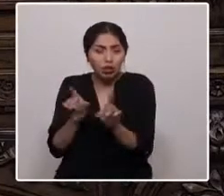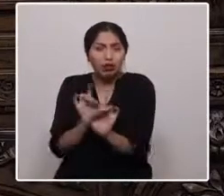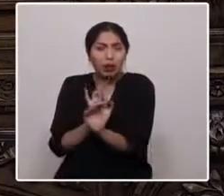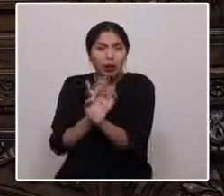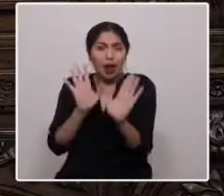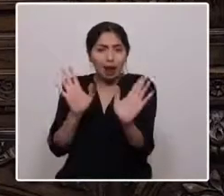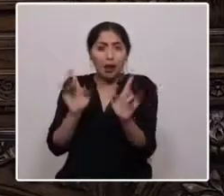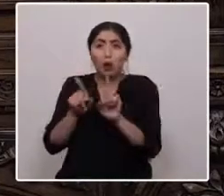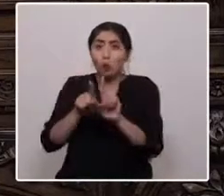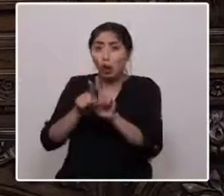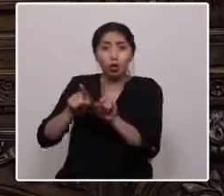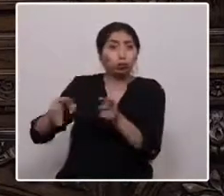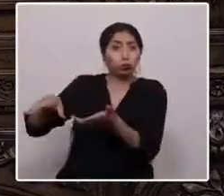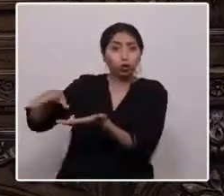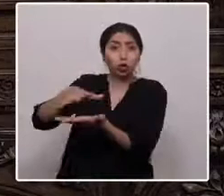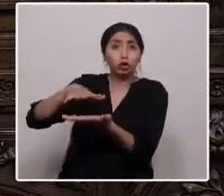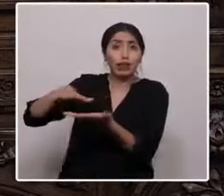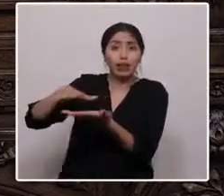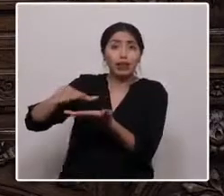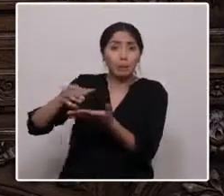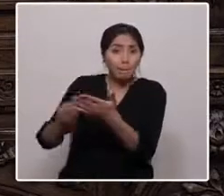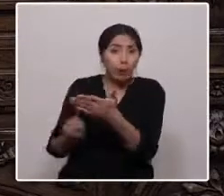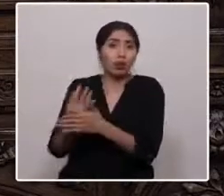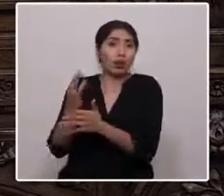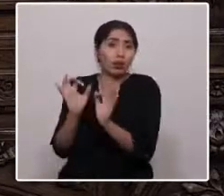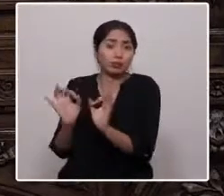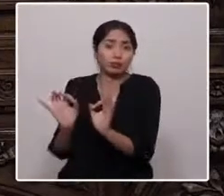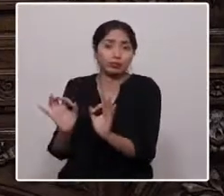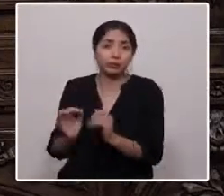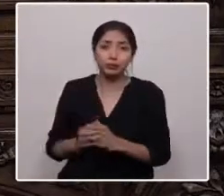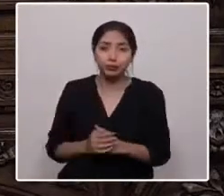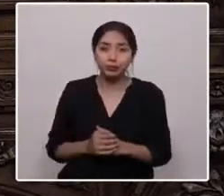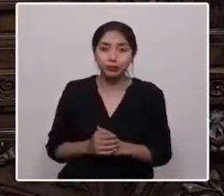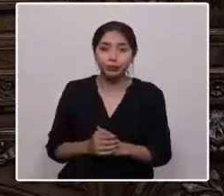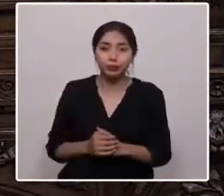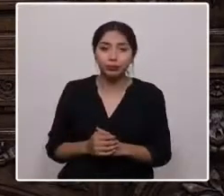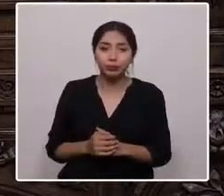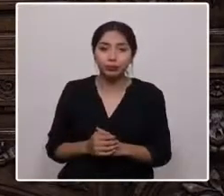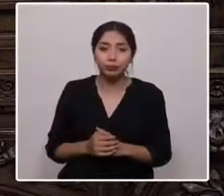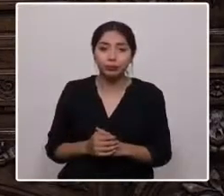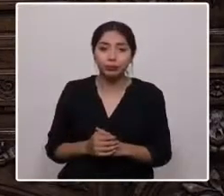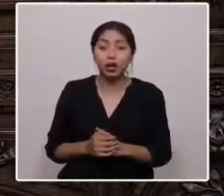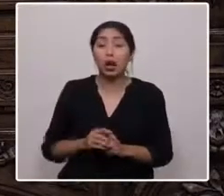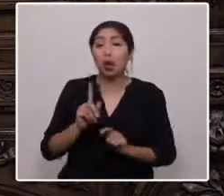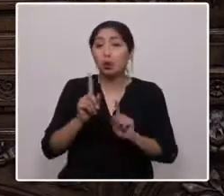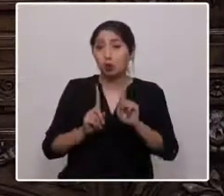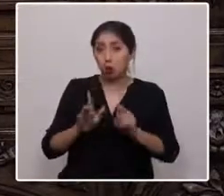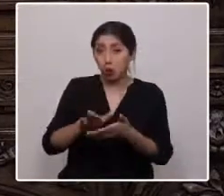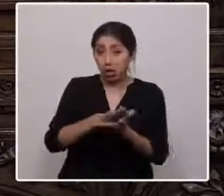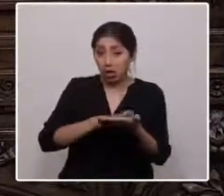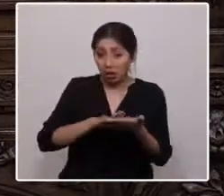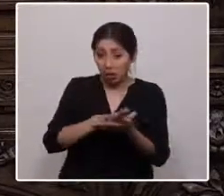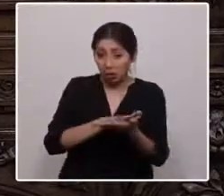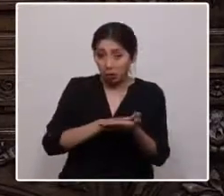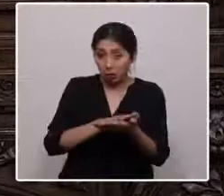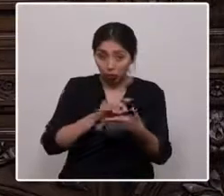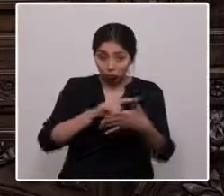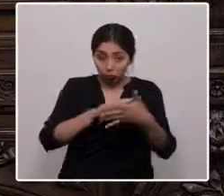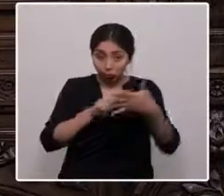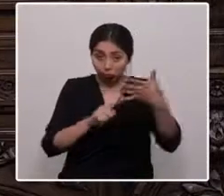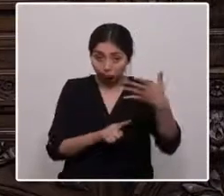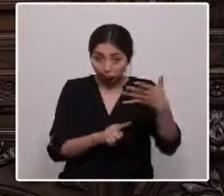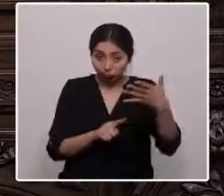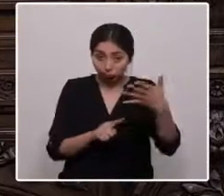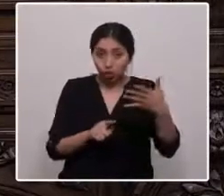exitosas daré algunos ejemplos y expliquen daré algunos ejemplos de la aplicación de estos criterios a distintas propuestas